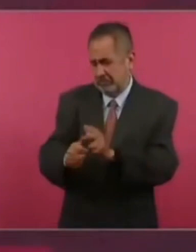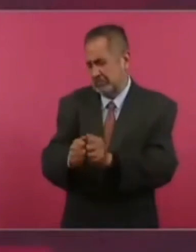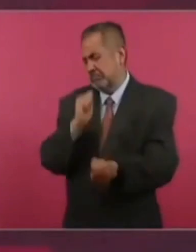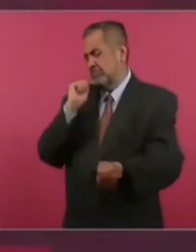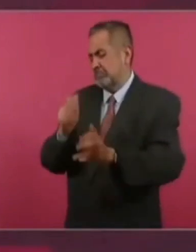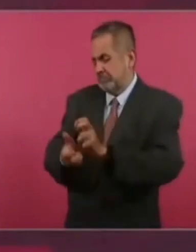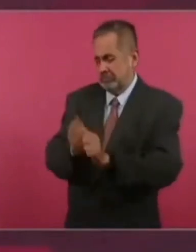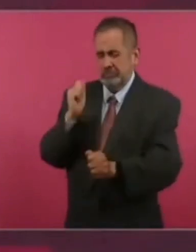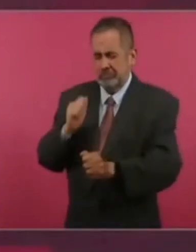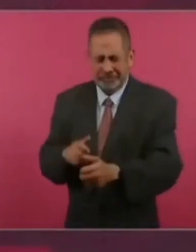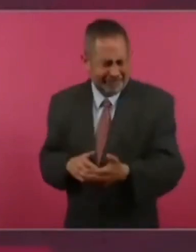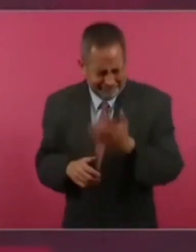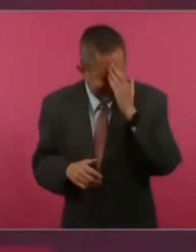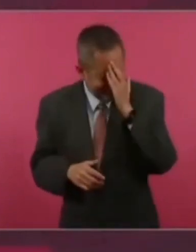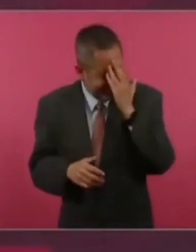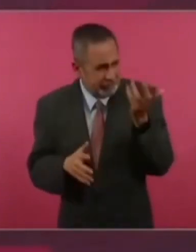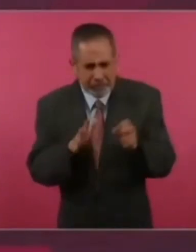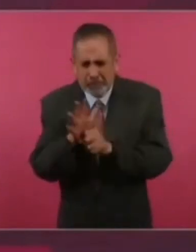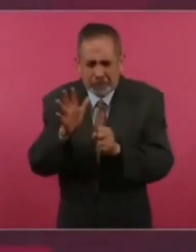arrancar?